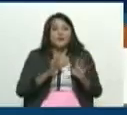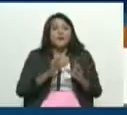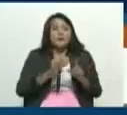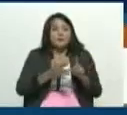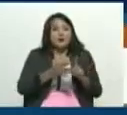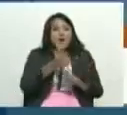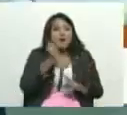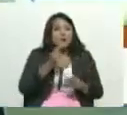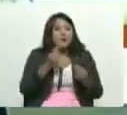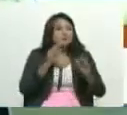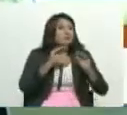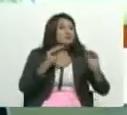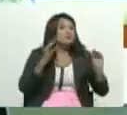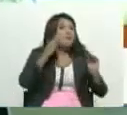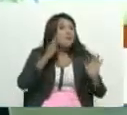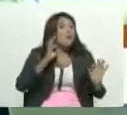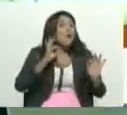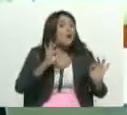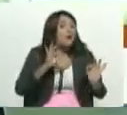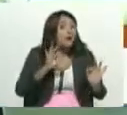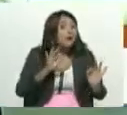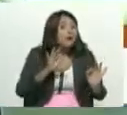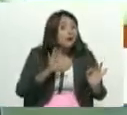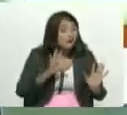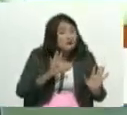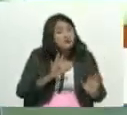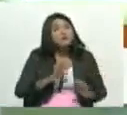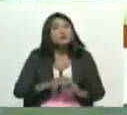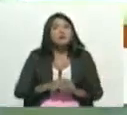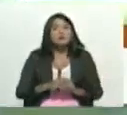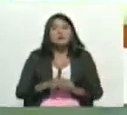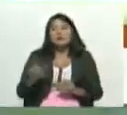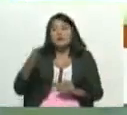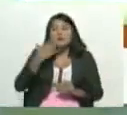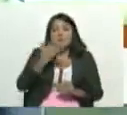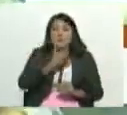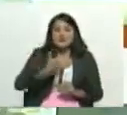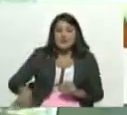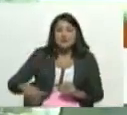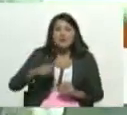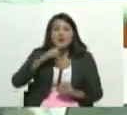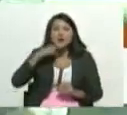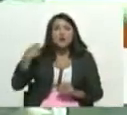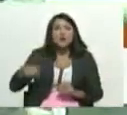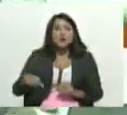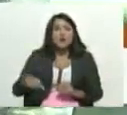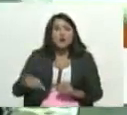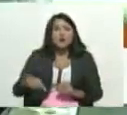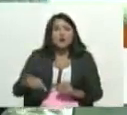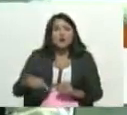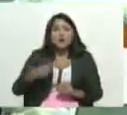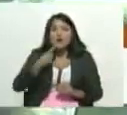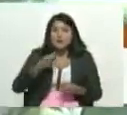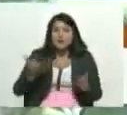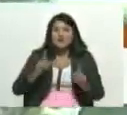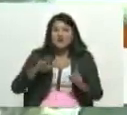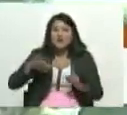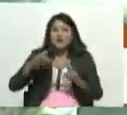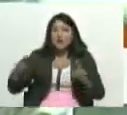alertas sobre eso Como por ejemplo el presidente de la federación rusa que dijo en una cumbre